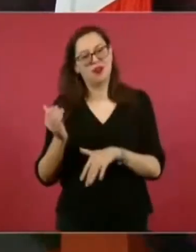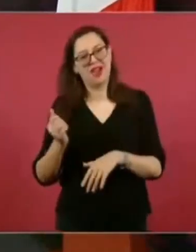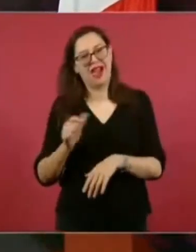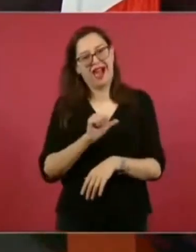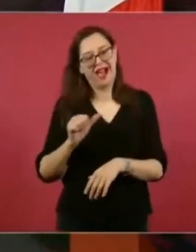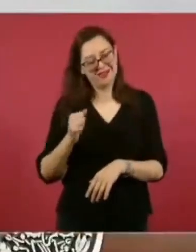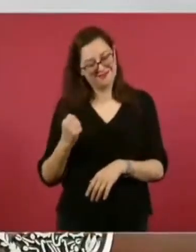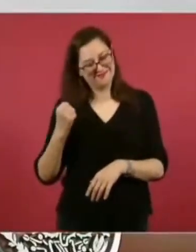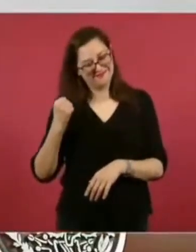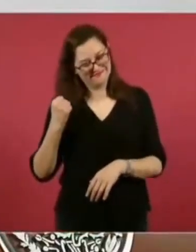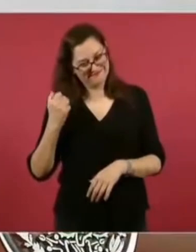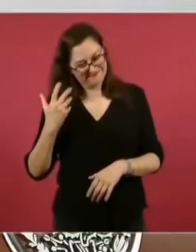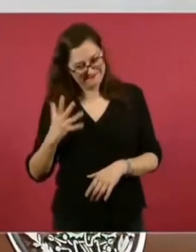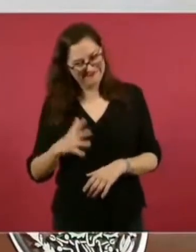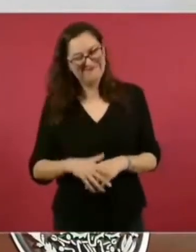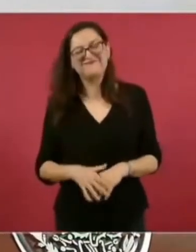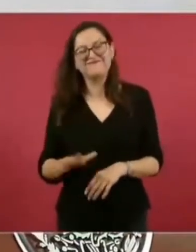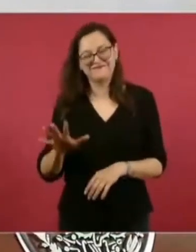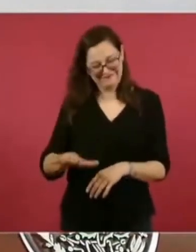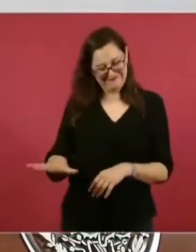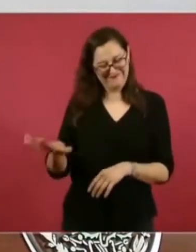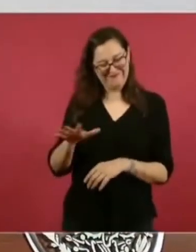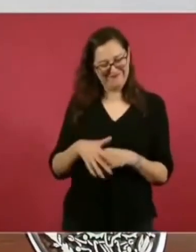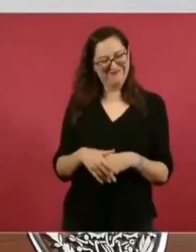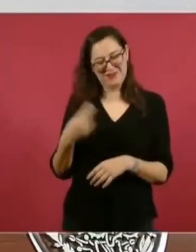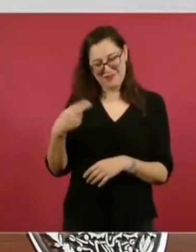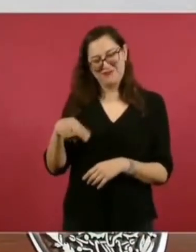Entonces, a Palenque.